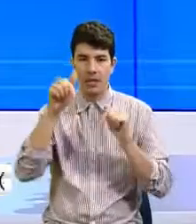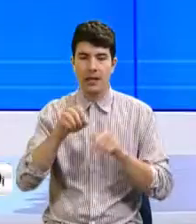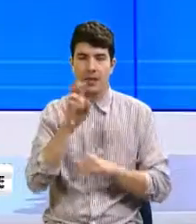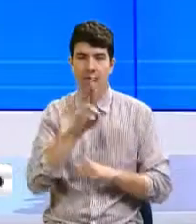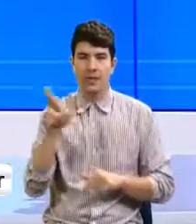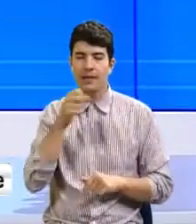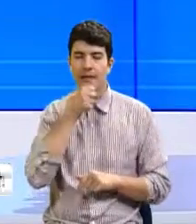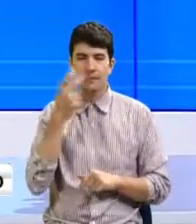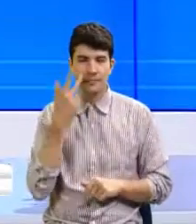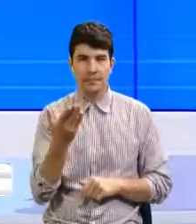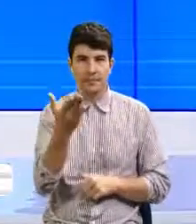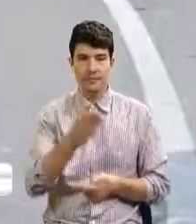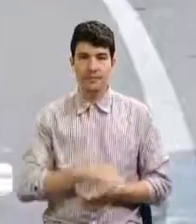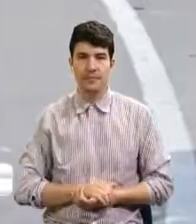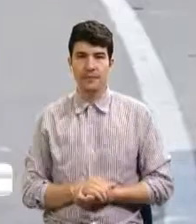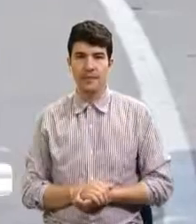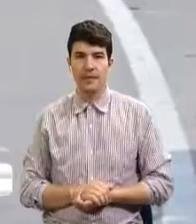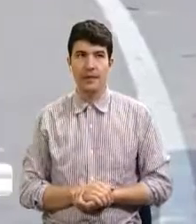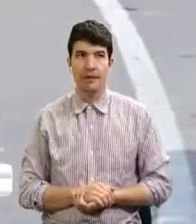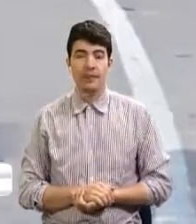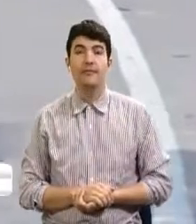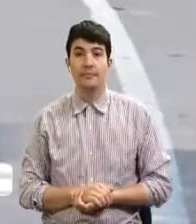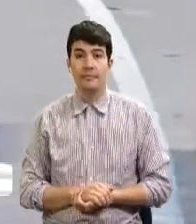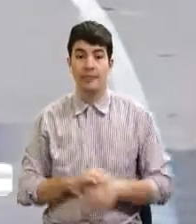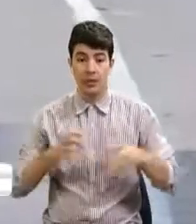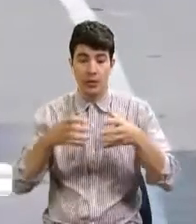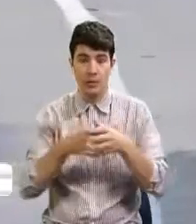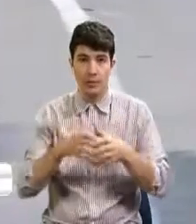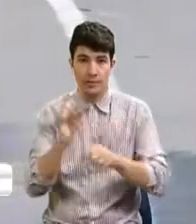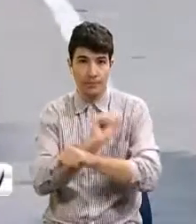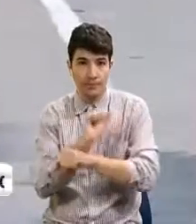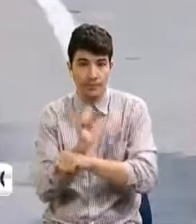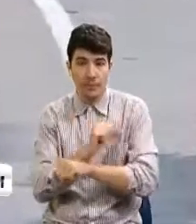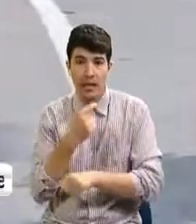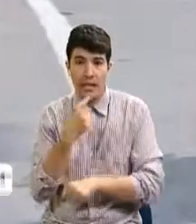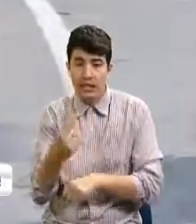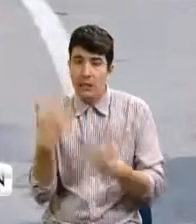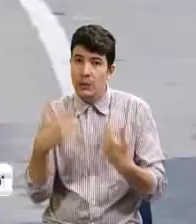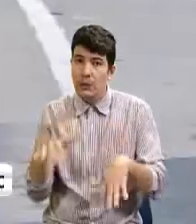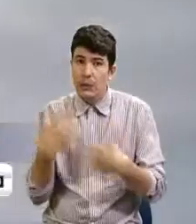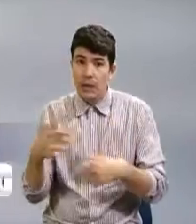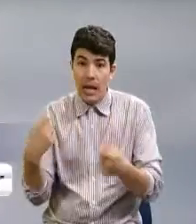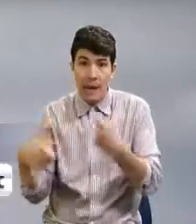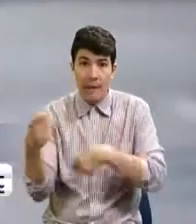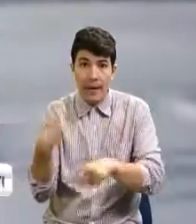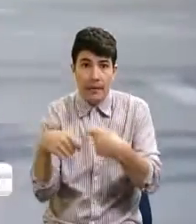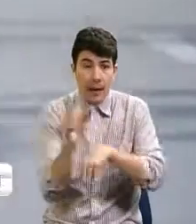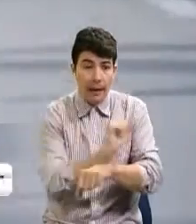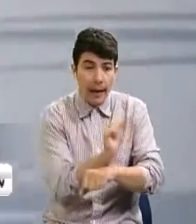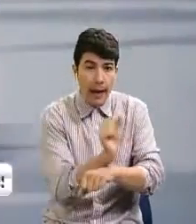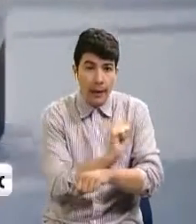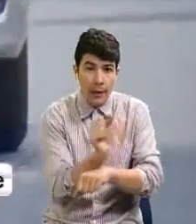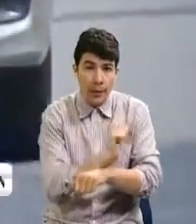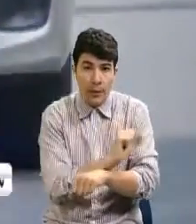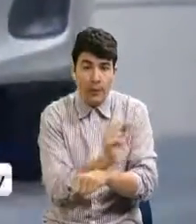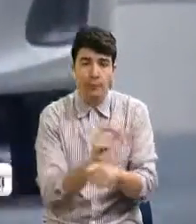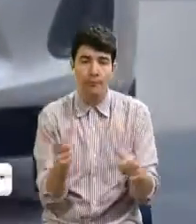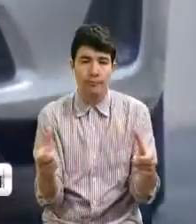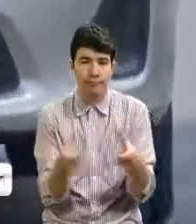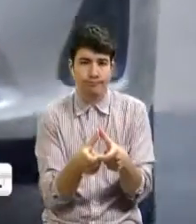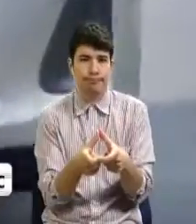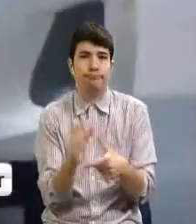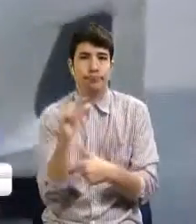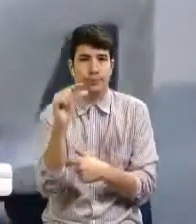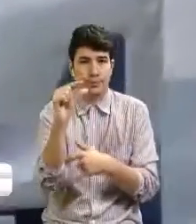en Oriente Noticias. Autoridades manifestaron que hay una caída significativa a nivel nacional con respecto a la venta